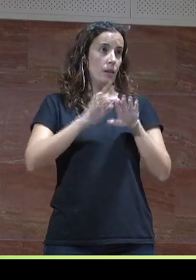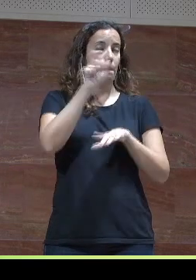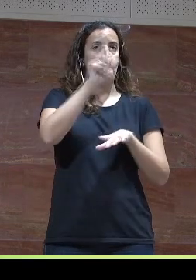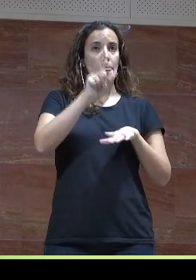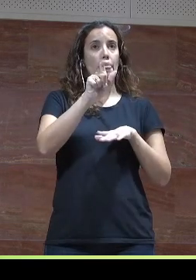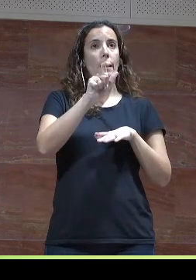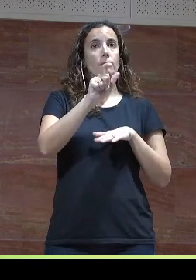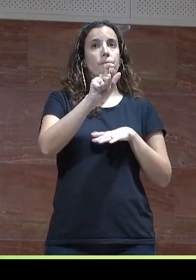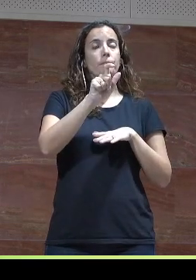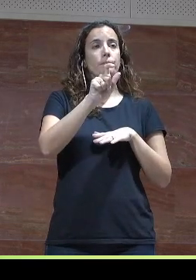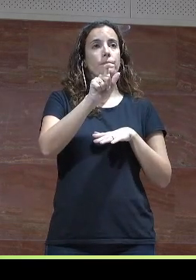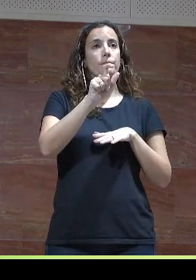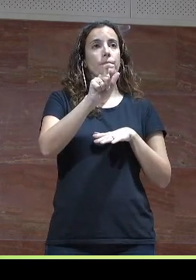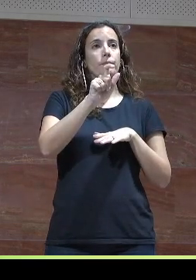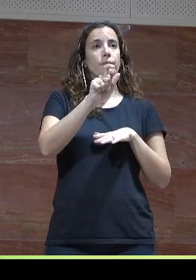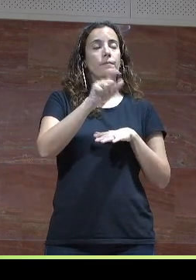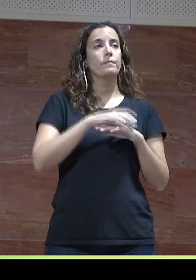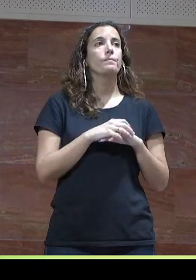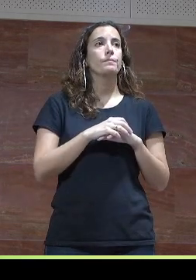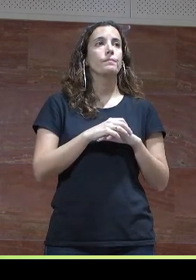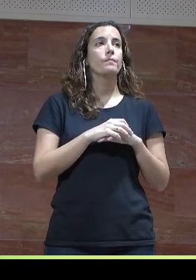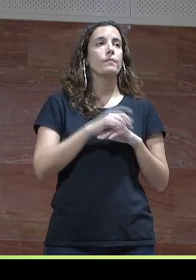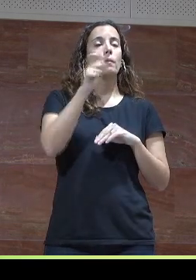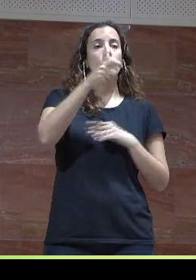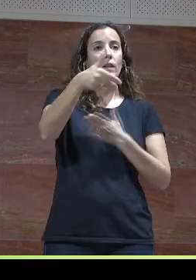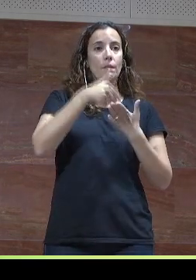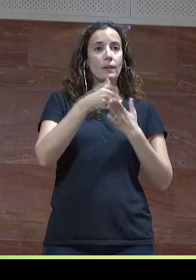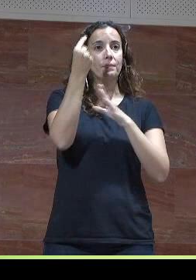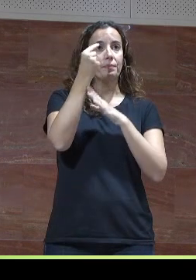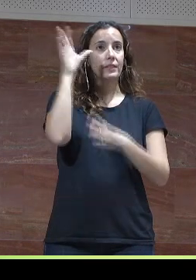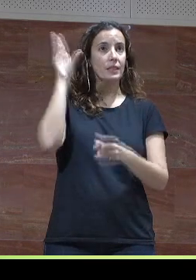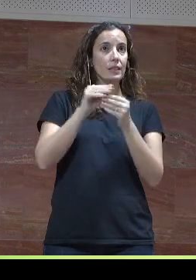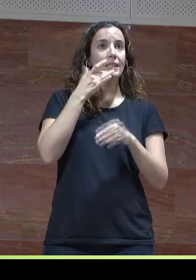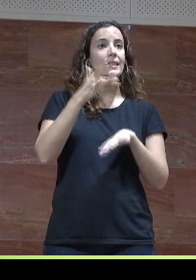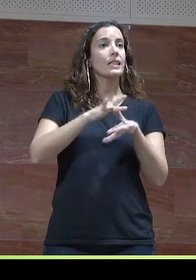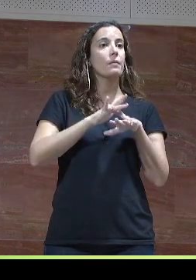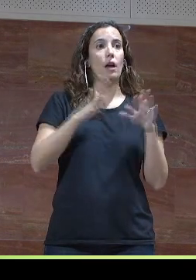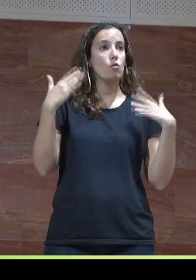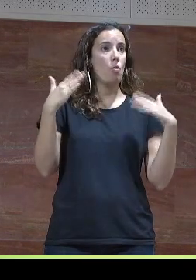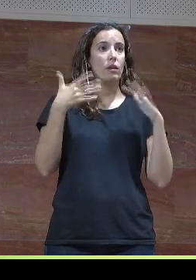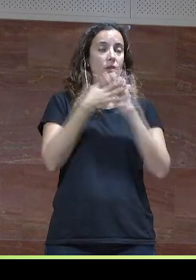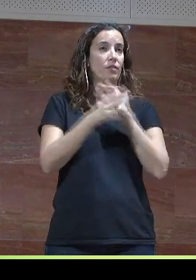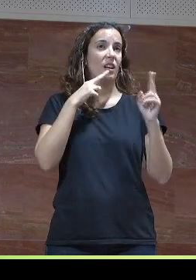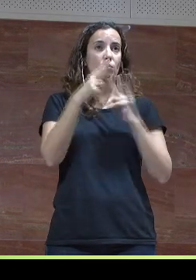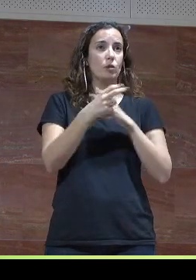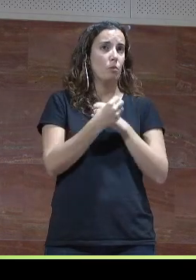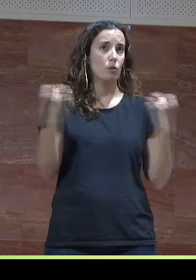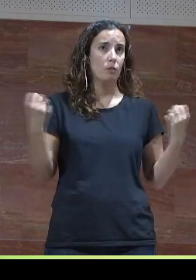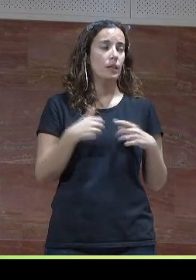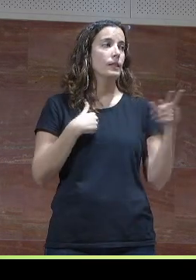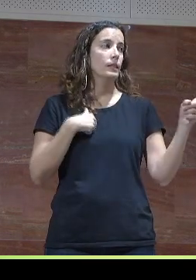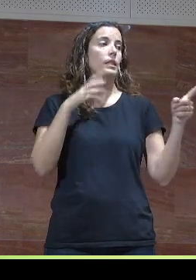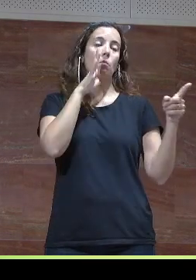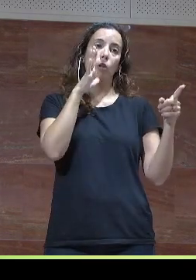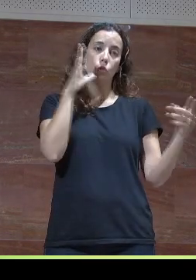demanda hacia ese diseño universal, es muy difícil que le podáis dar respuesta. Completamente de acuerdo, pero por eso estoy de acuerdo contigo en